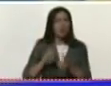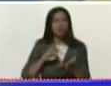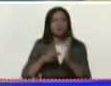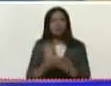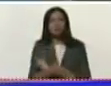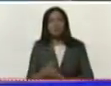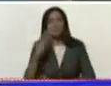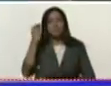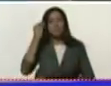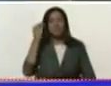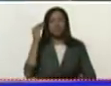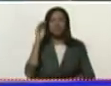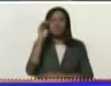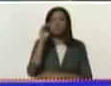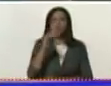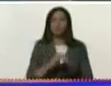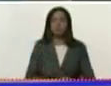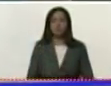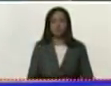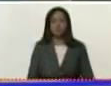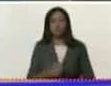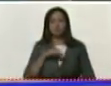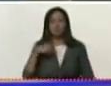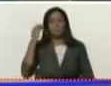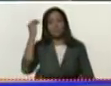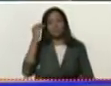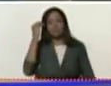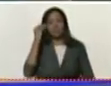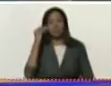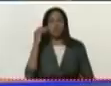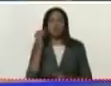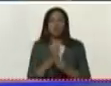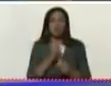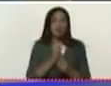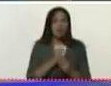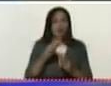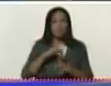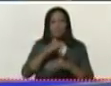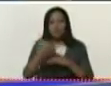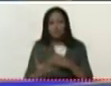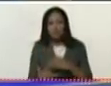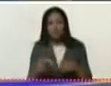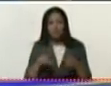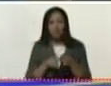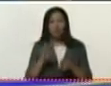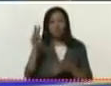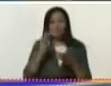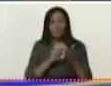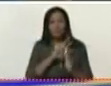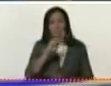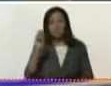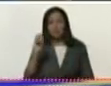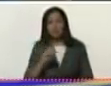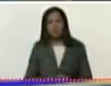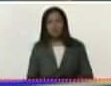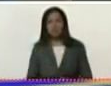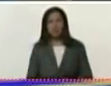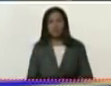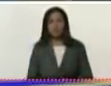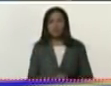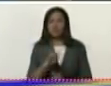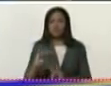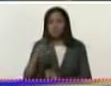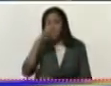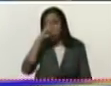pensando en el futuro. Hay que pensar, trabajar, planificarse para que el 2020 sea un gran año